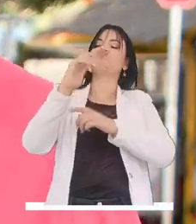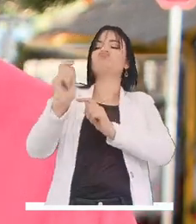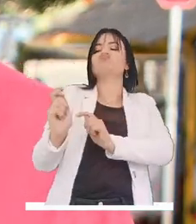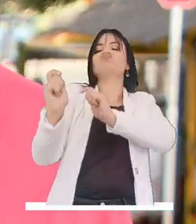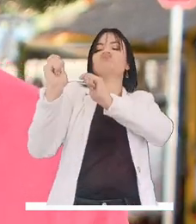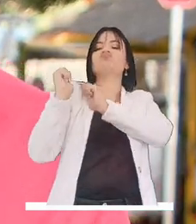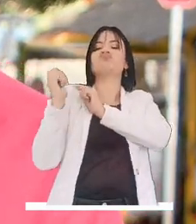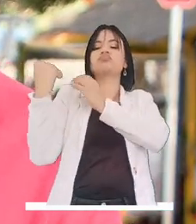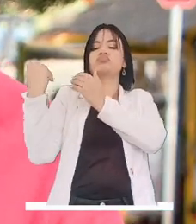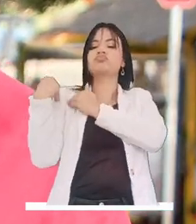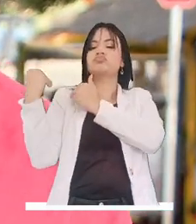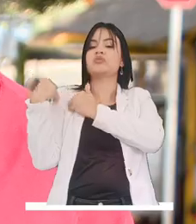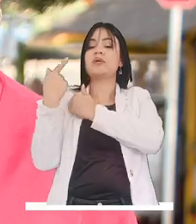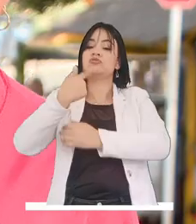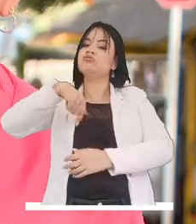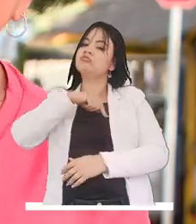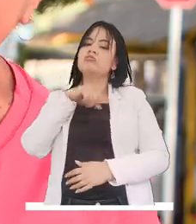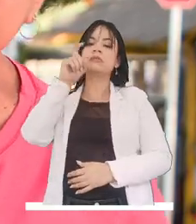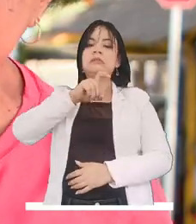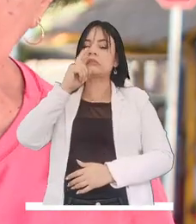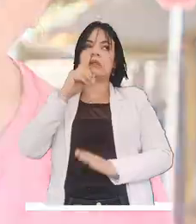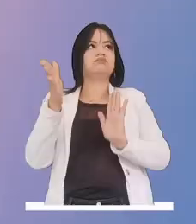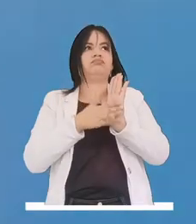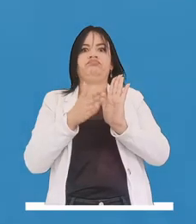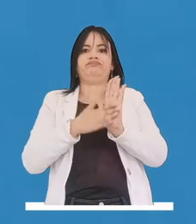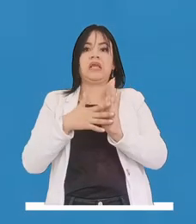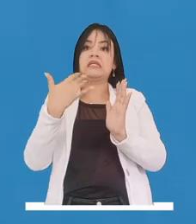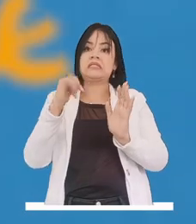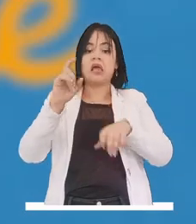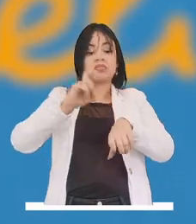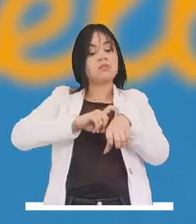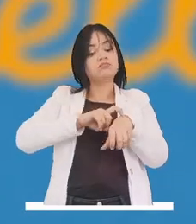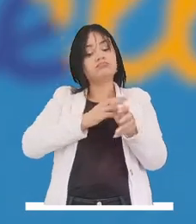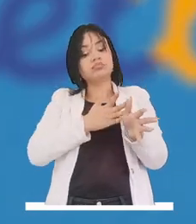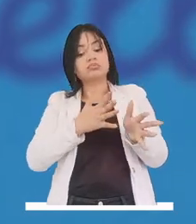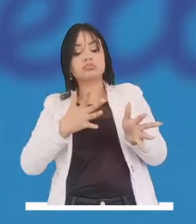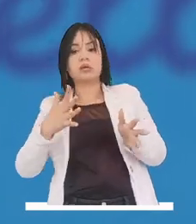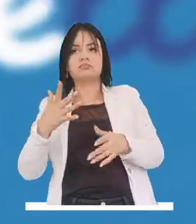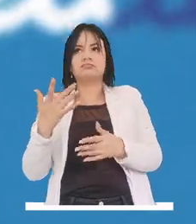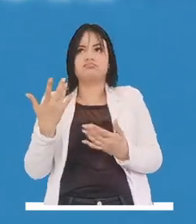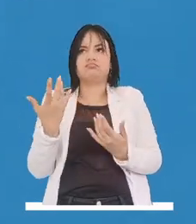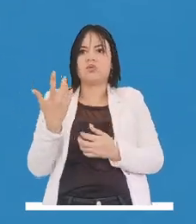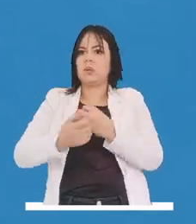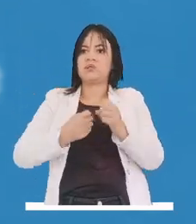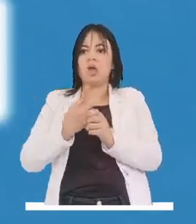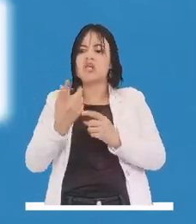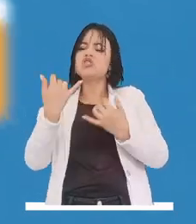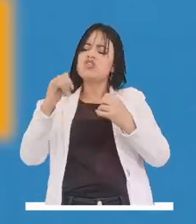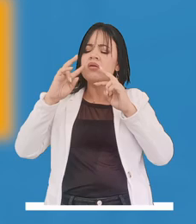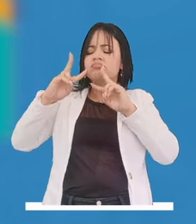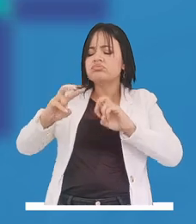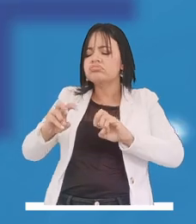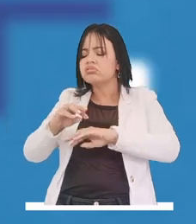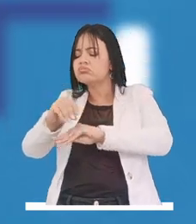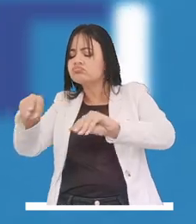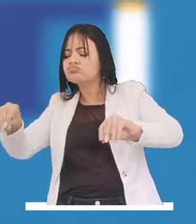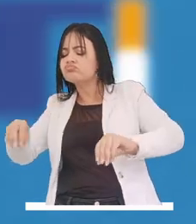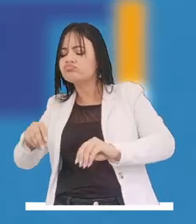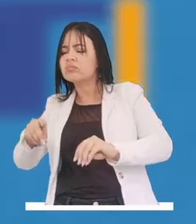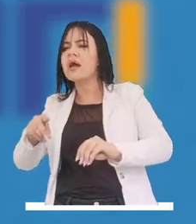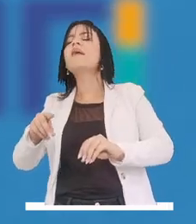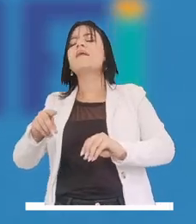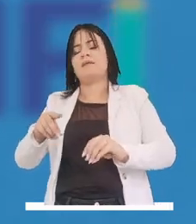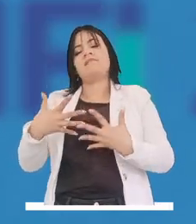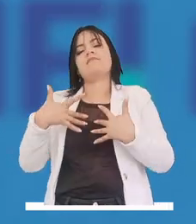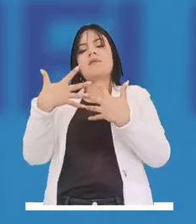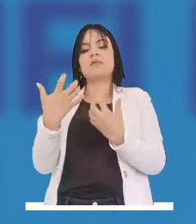se haga cargo de la necesidad latente que tenemos, ya que hace 4 años se hicieron los primeros estudios de suelo, que